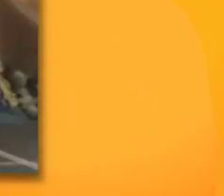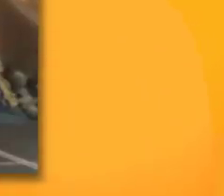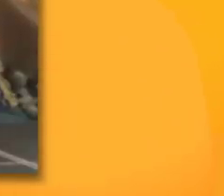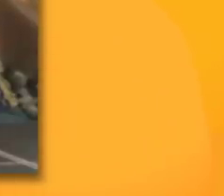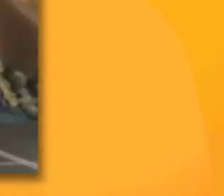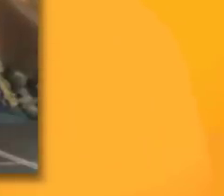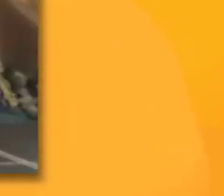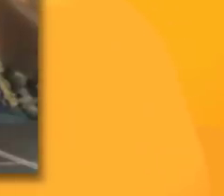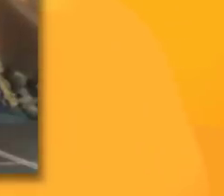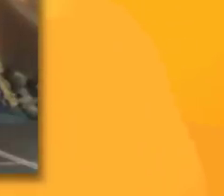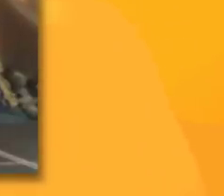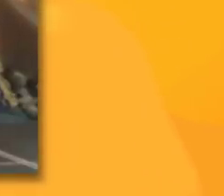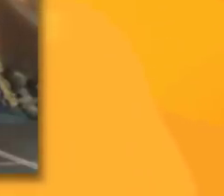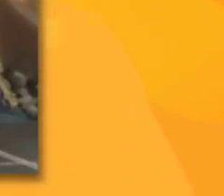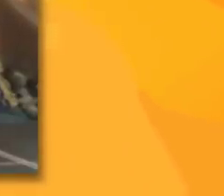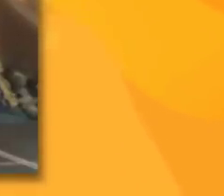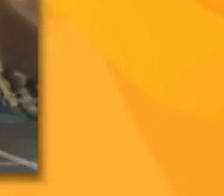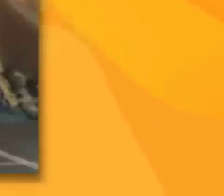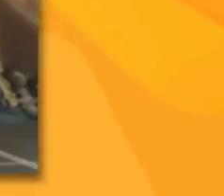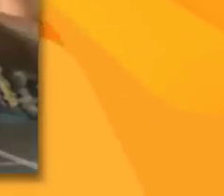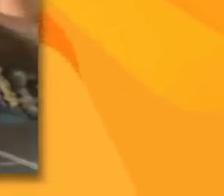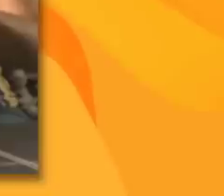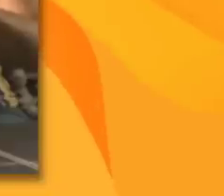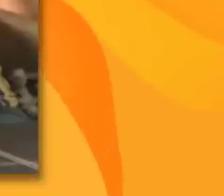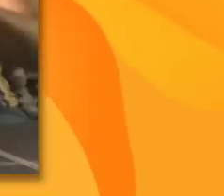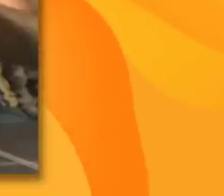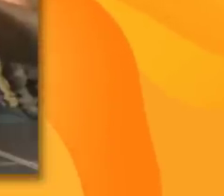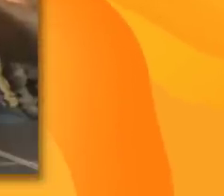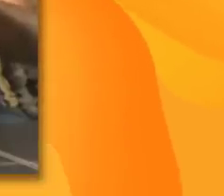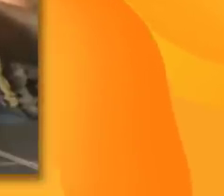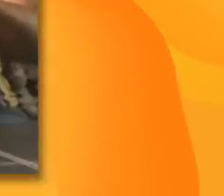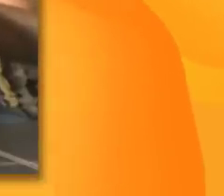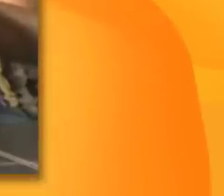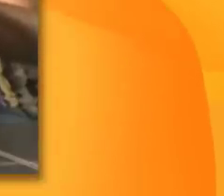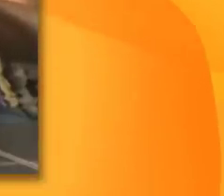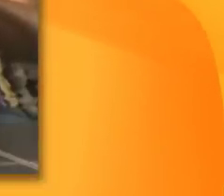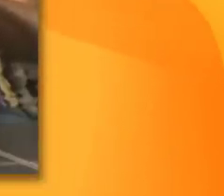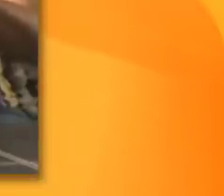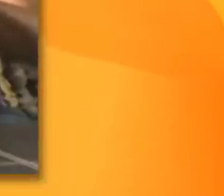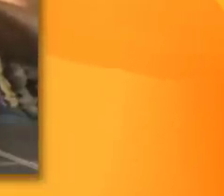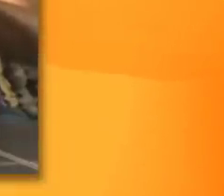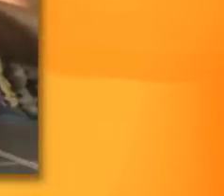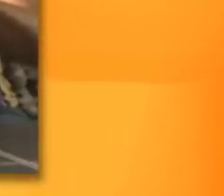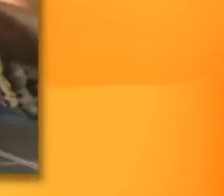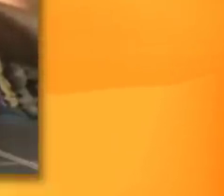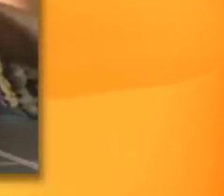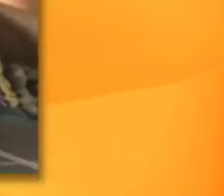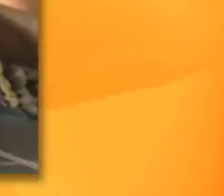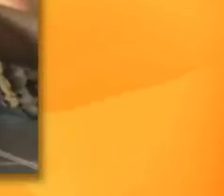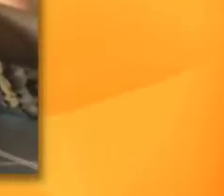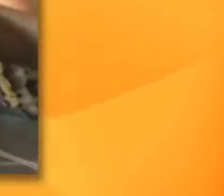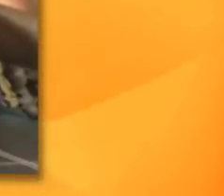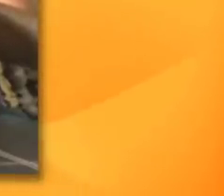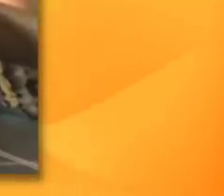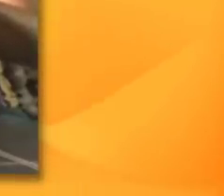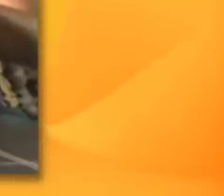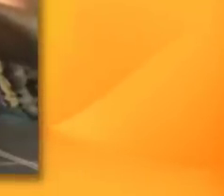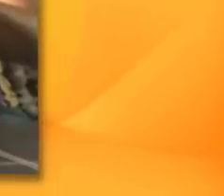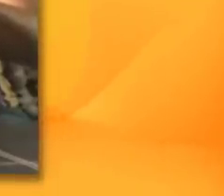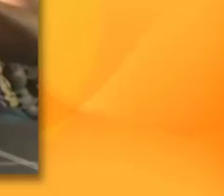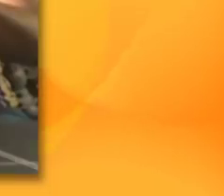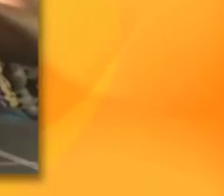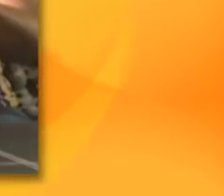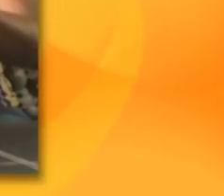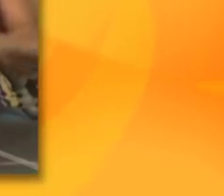Una. Pastel, mi abuelita. Y colorín colorado. Se acabó.